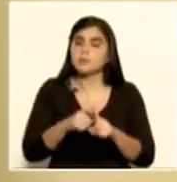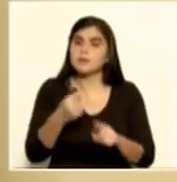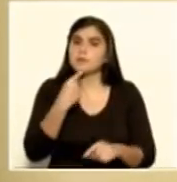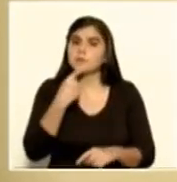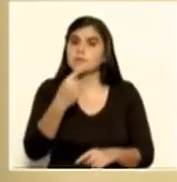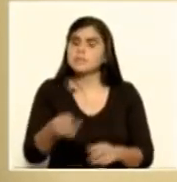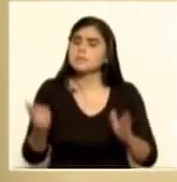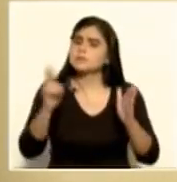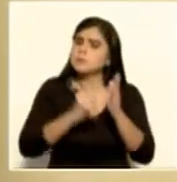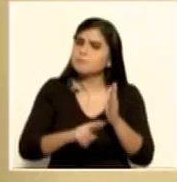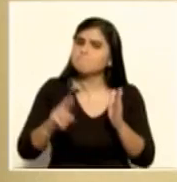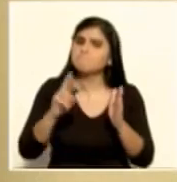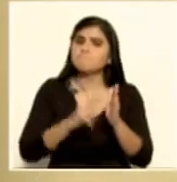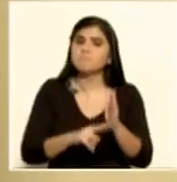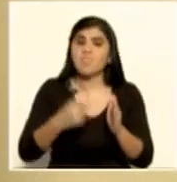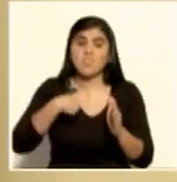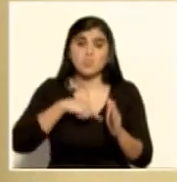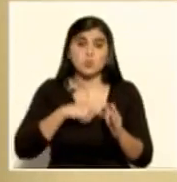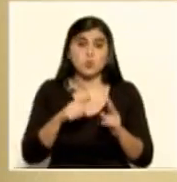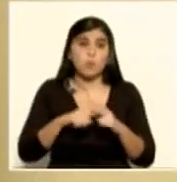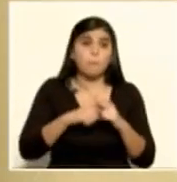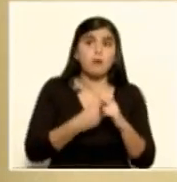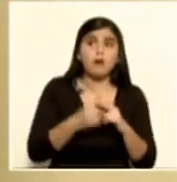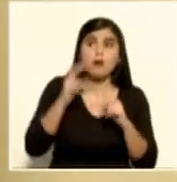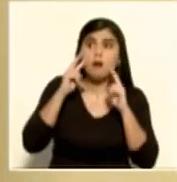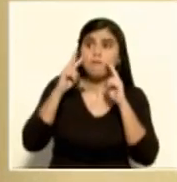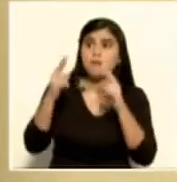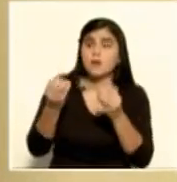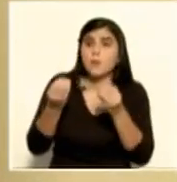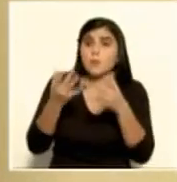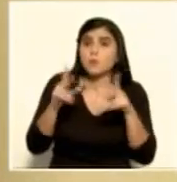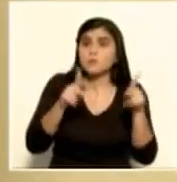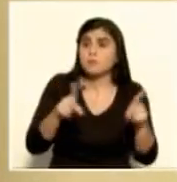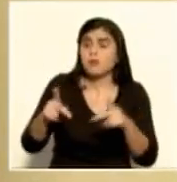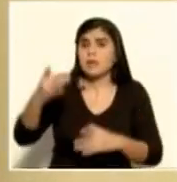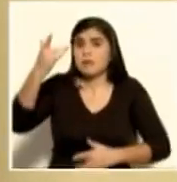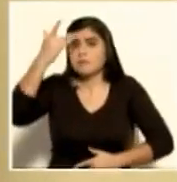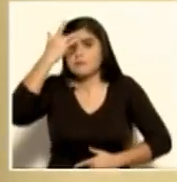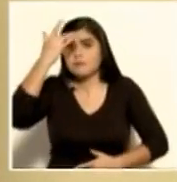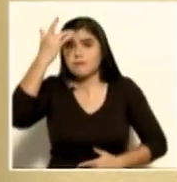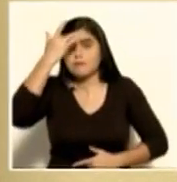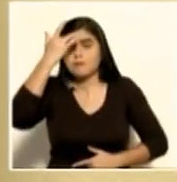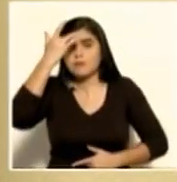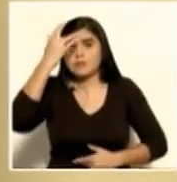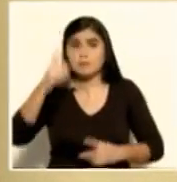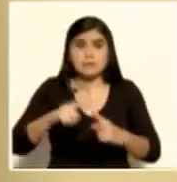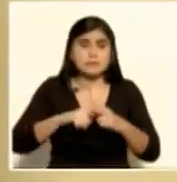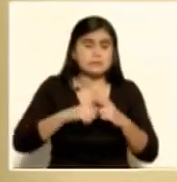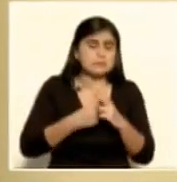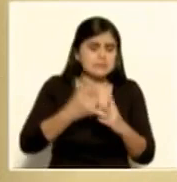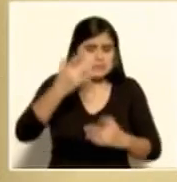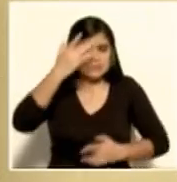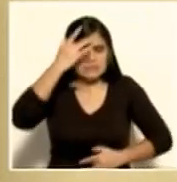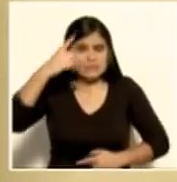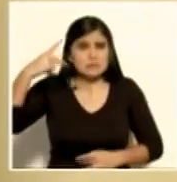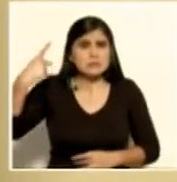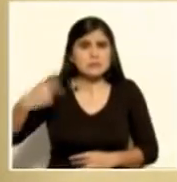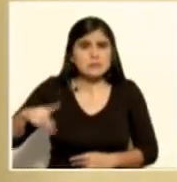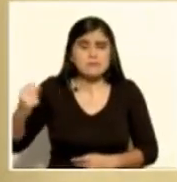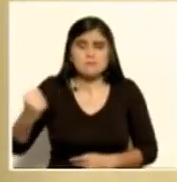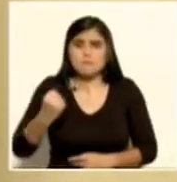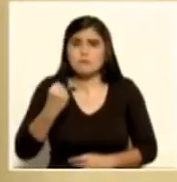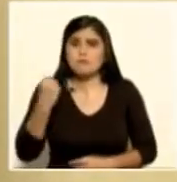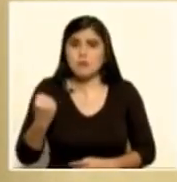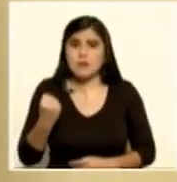ocasiones, si empezamos a ver personas, muchas de ellas enfermas, que empiezan a enfermar gravemente y que